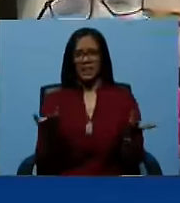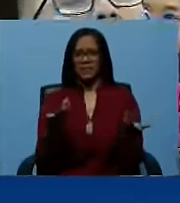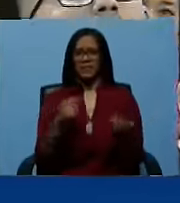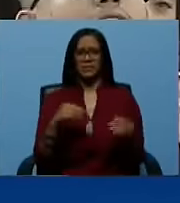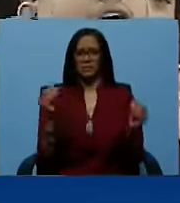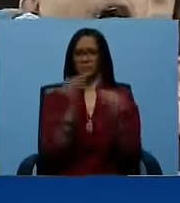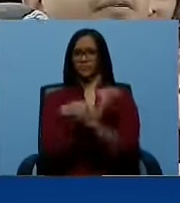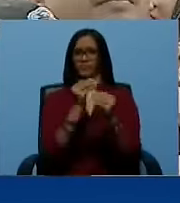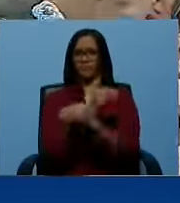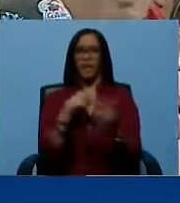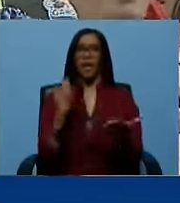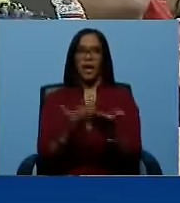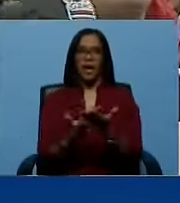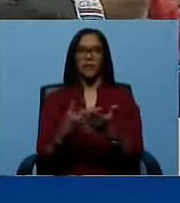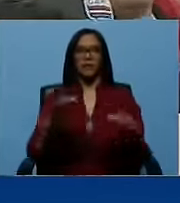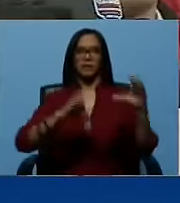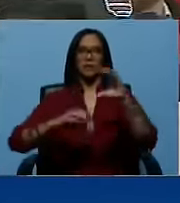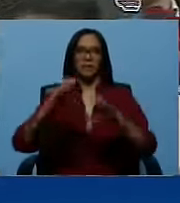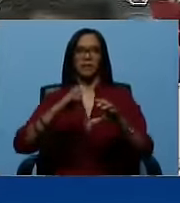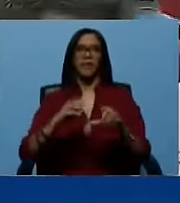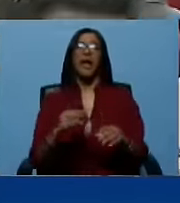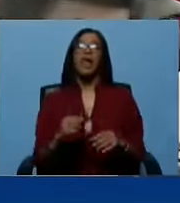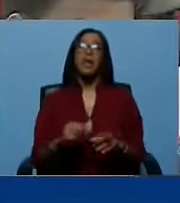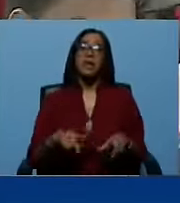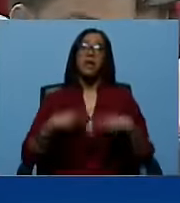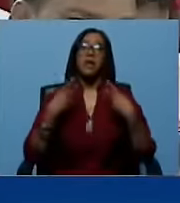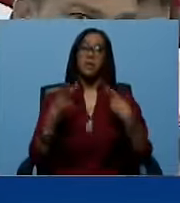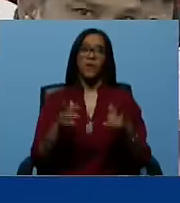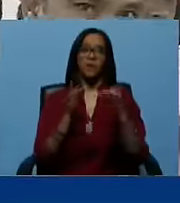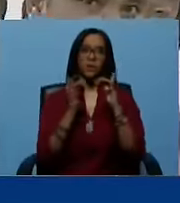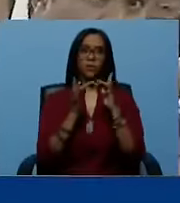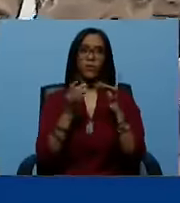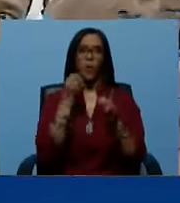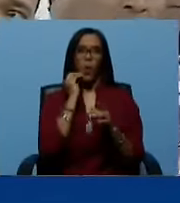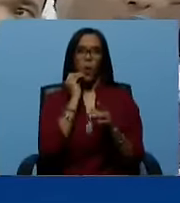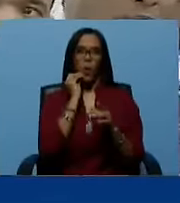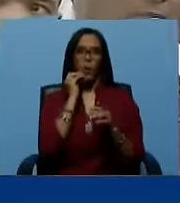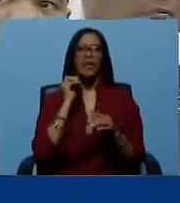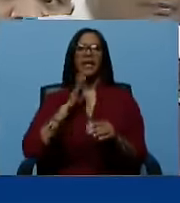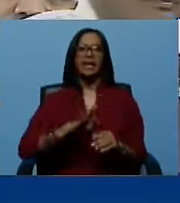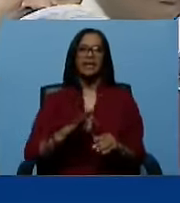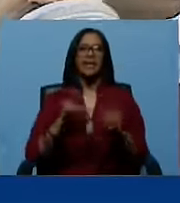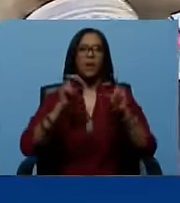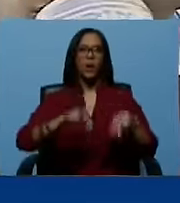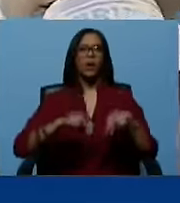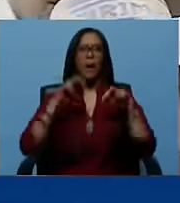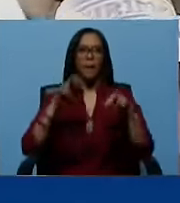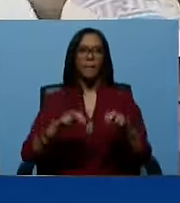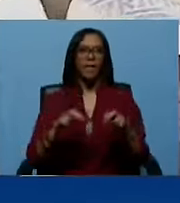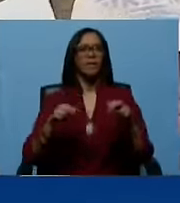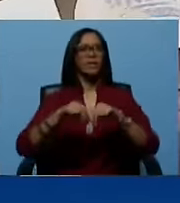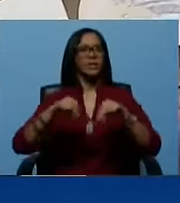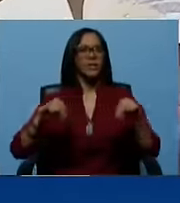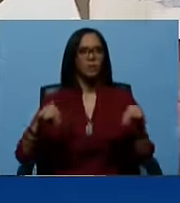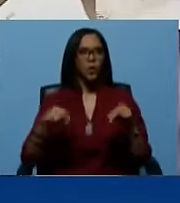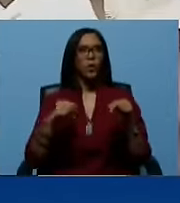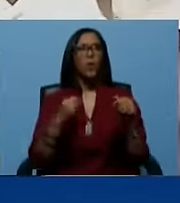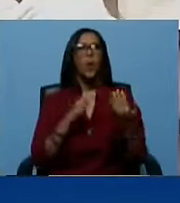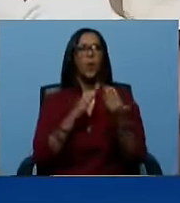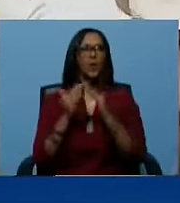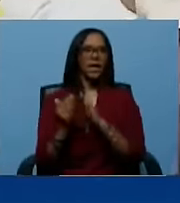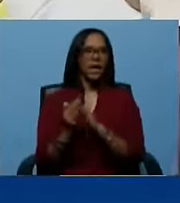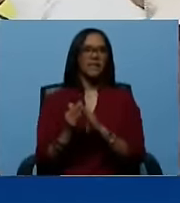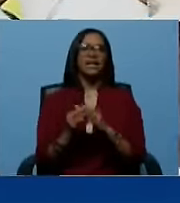hasta biológica. La nueva reconexión con los jóvenes que están en los campos, en los territorios comunales, en